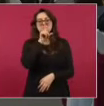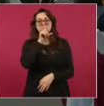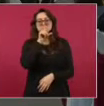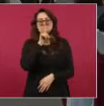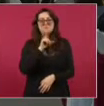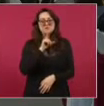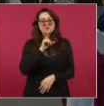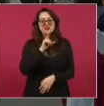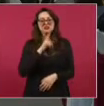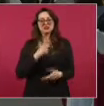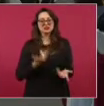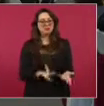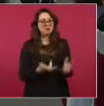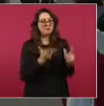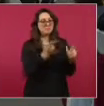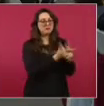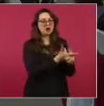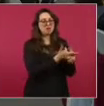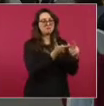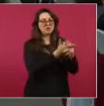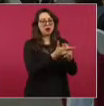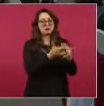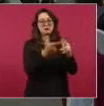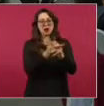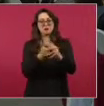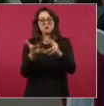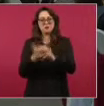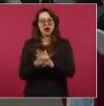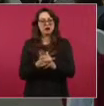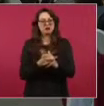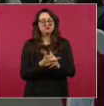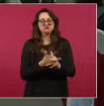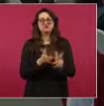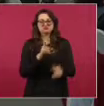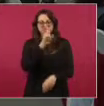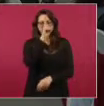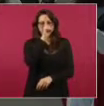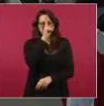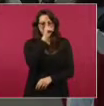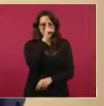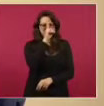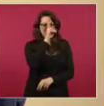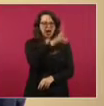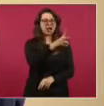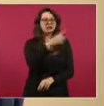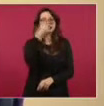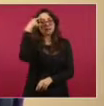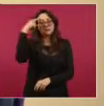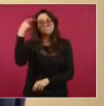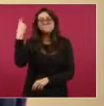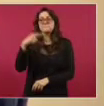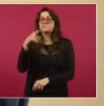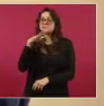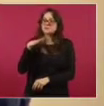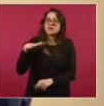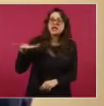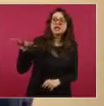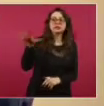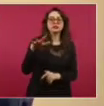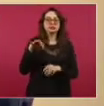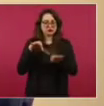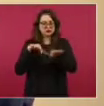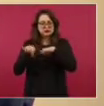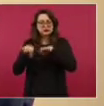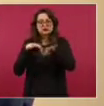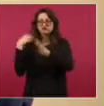que las ejecuciones fueron un escarmiento dirigido a desalentar a quienes luchan